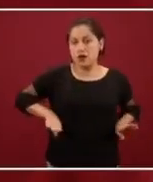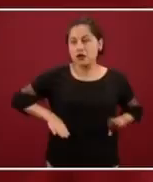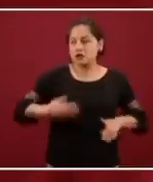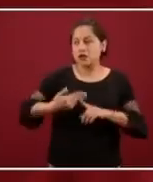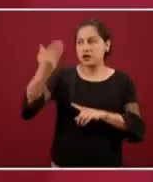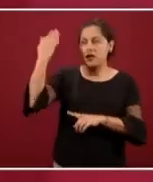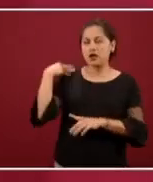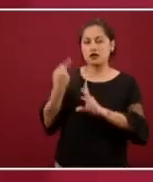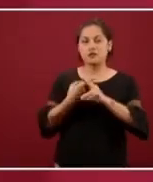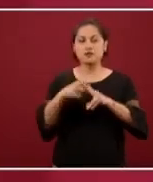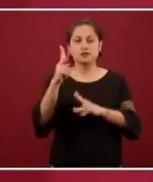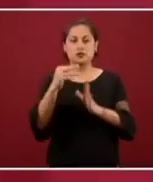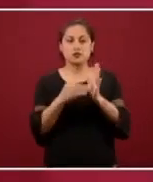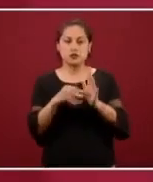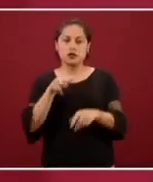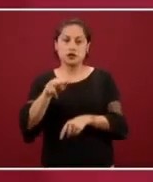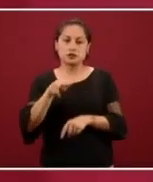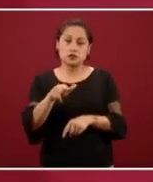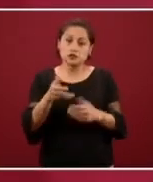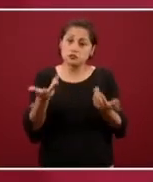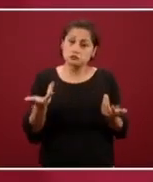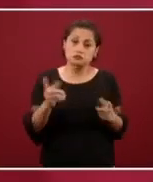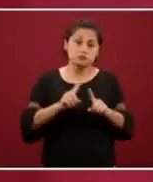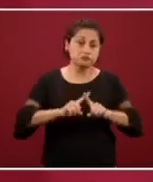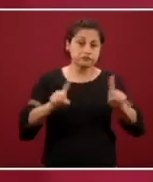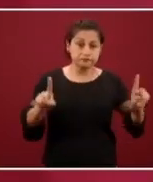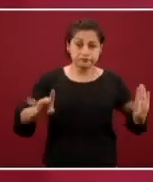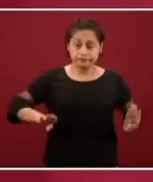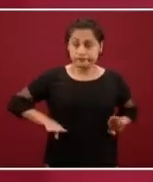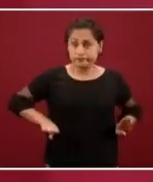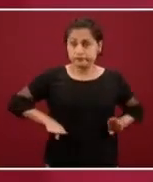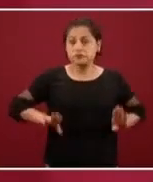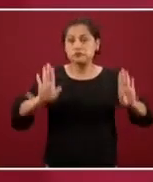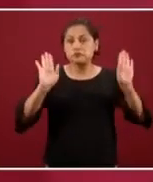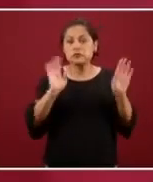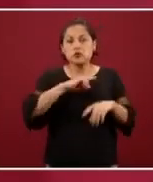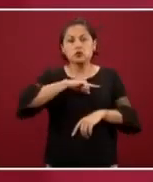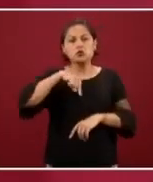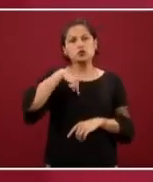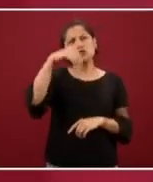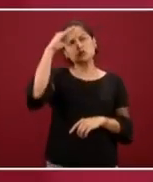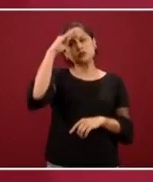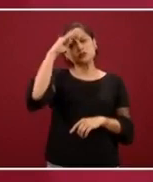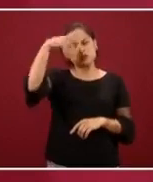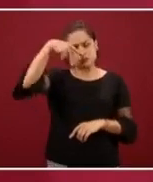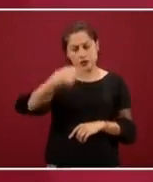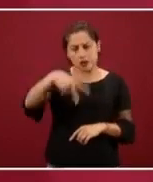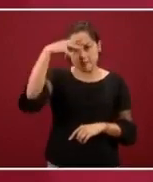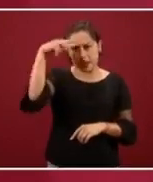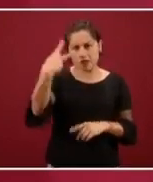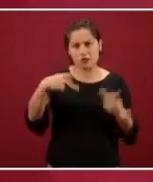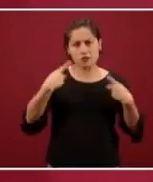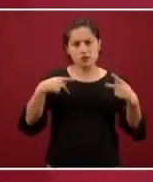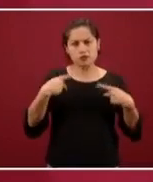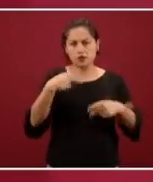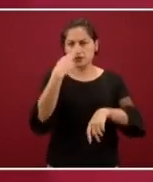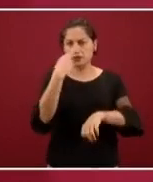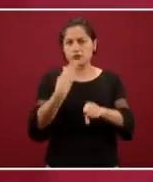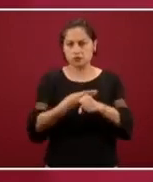Y la verdad es que creemos que en México la gente es lo suficientemente responsable para poder mitigar esto.